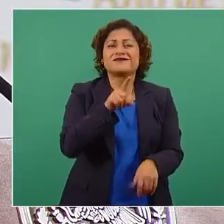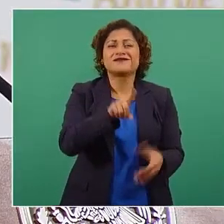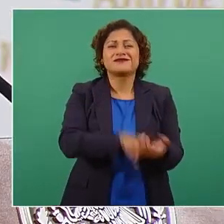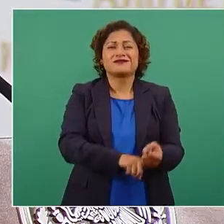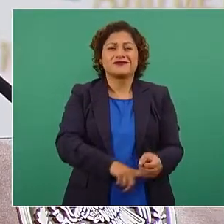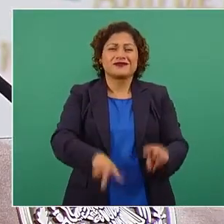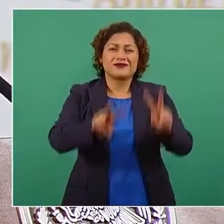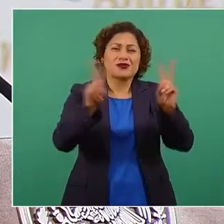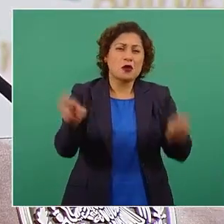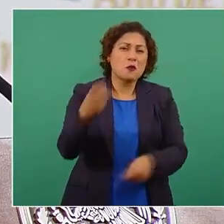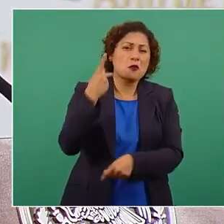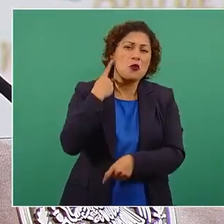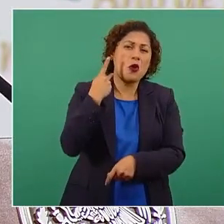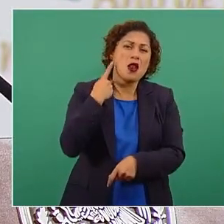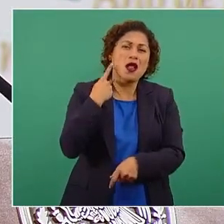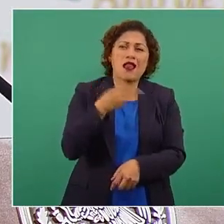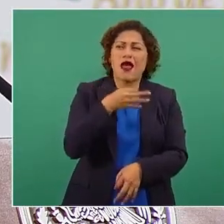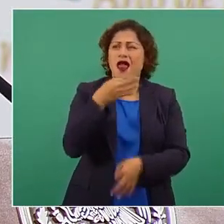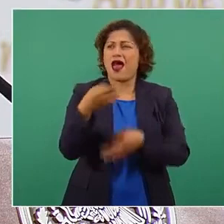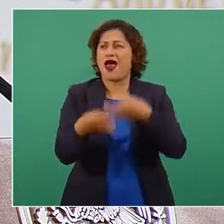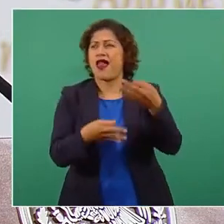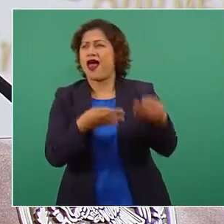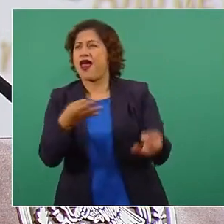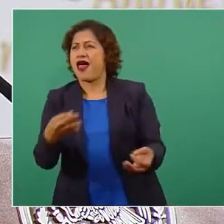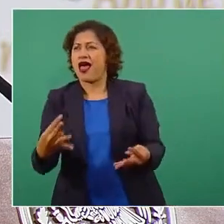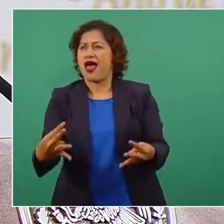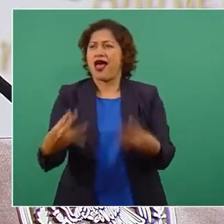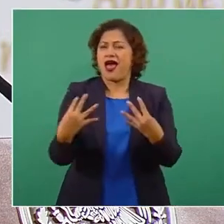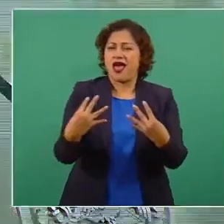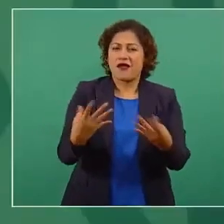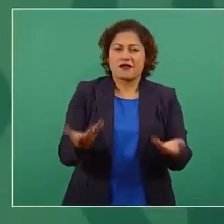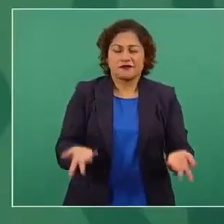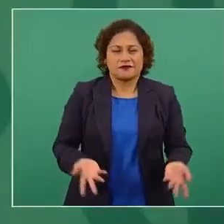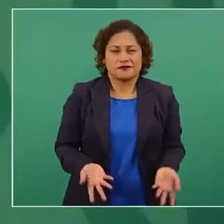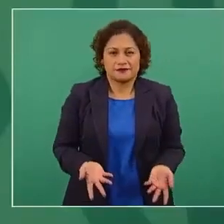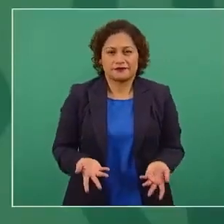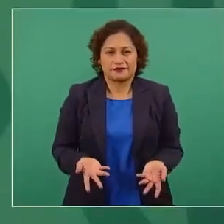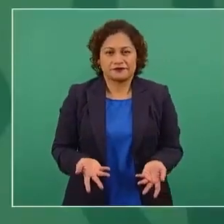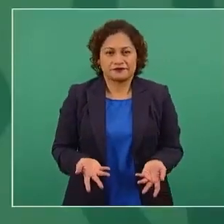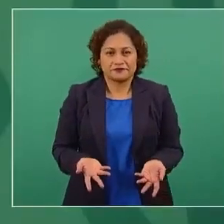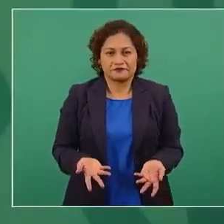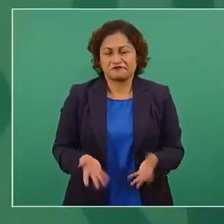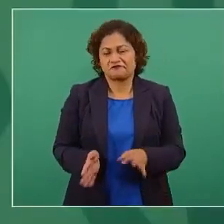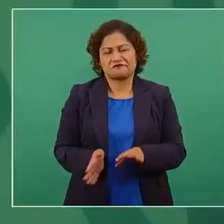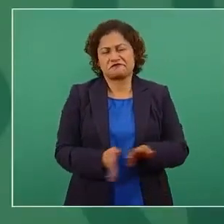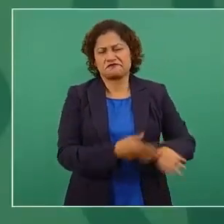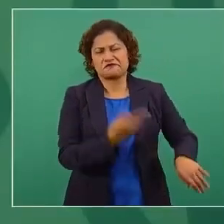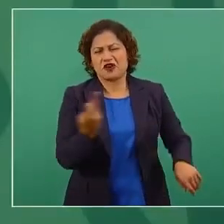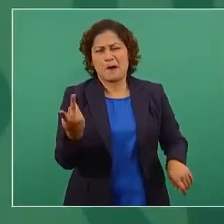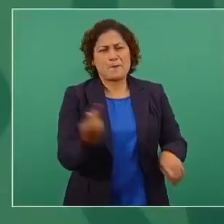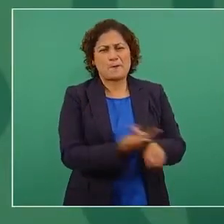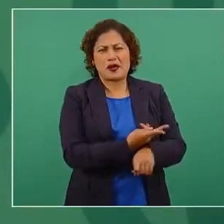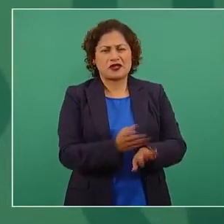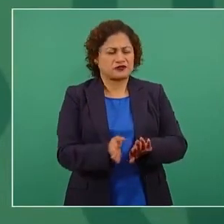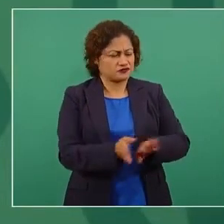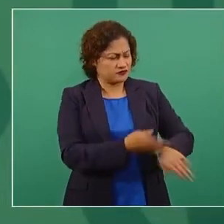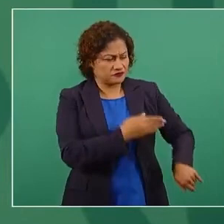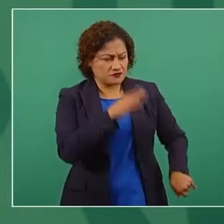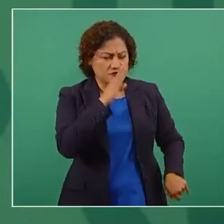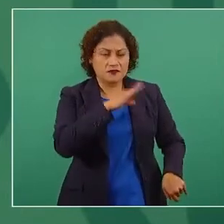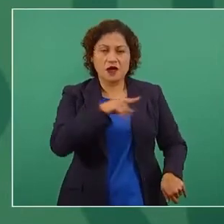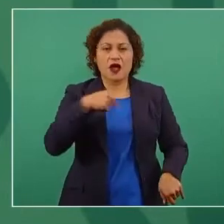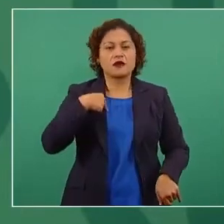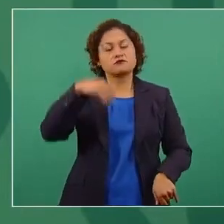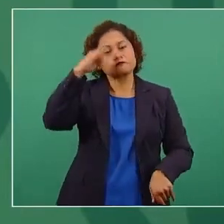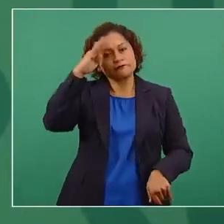politiquería. Nosotros vamos a pensar hacia adelante en la transformación de México. Y ya me